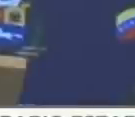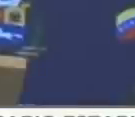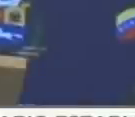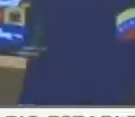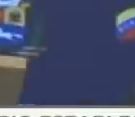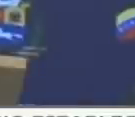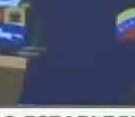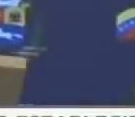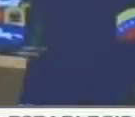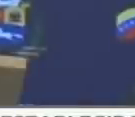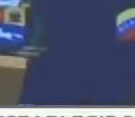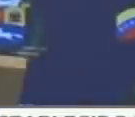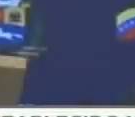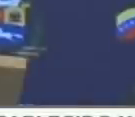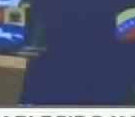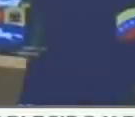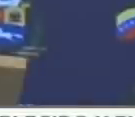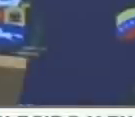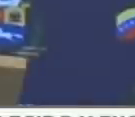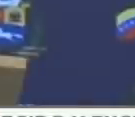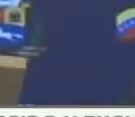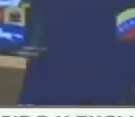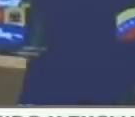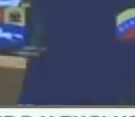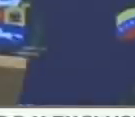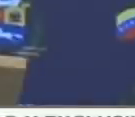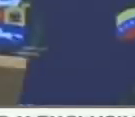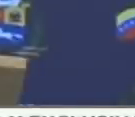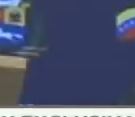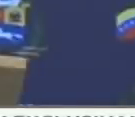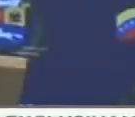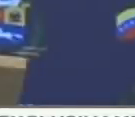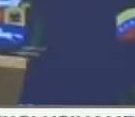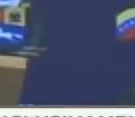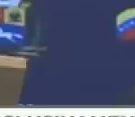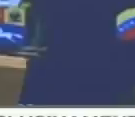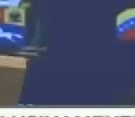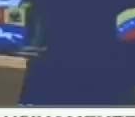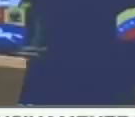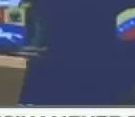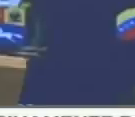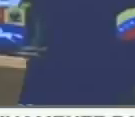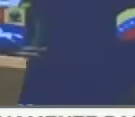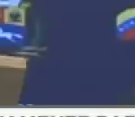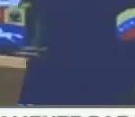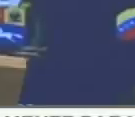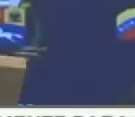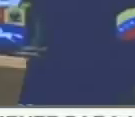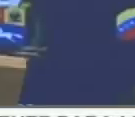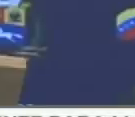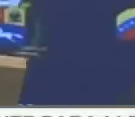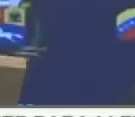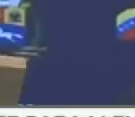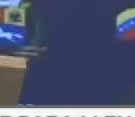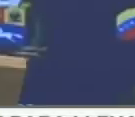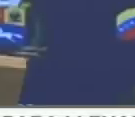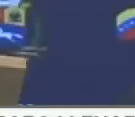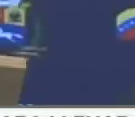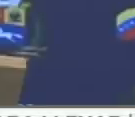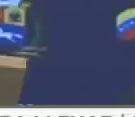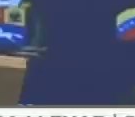que no podamos ir por los caminos del Apure, o del Táchira, o del Zulia, o del